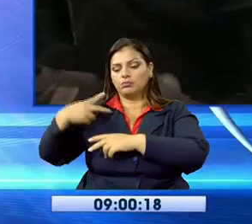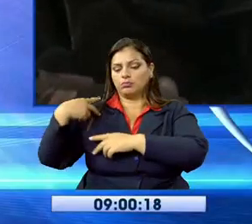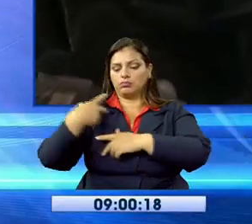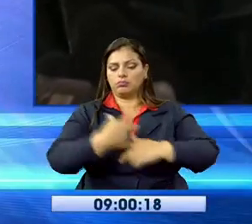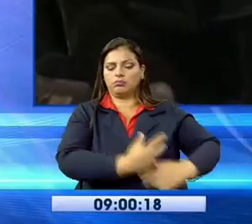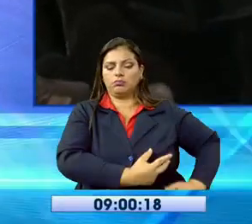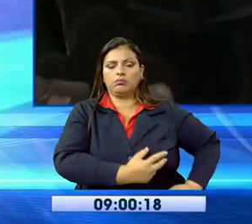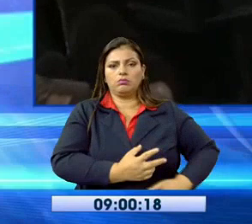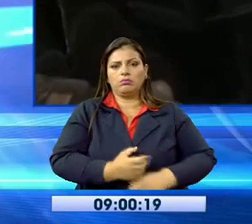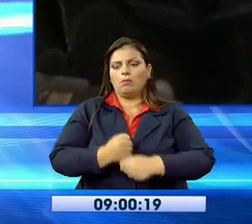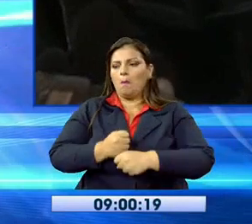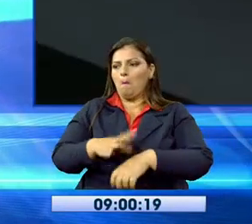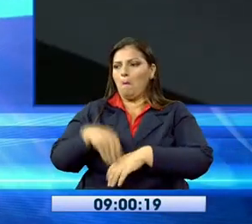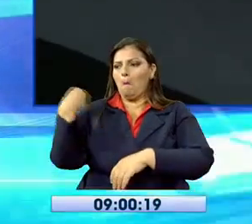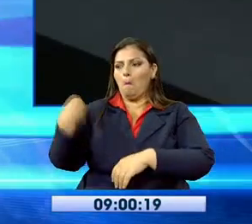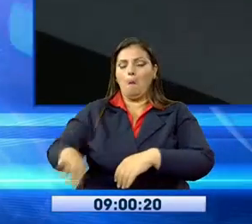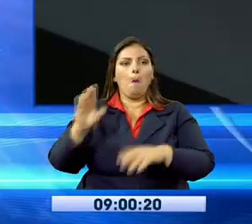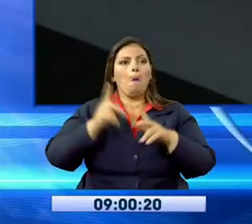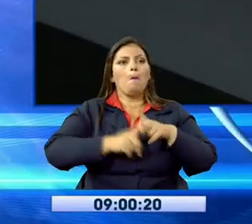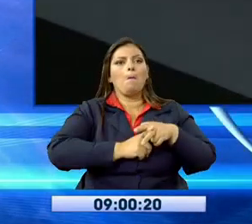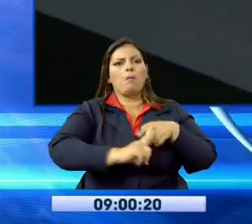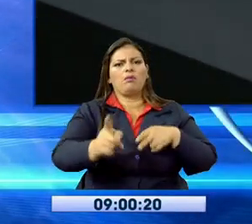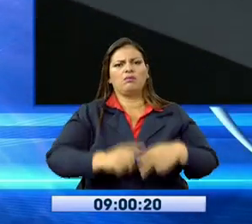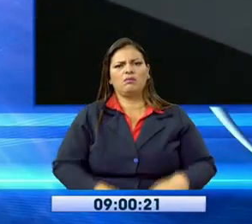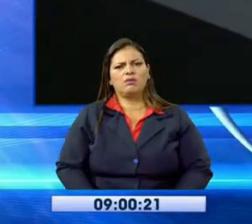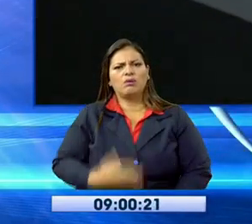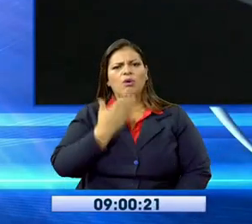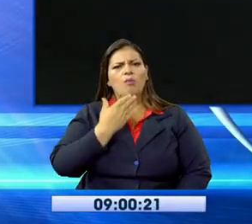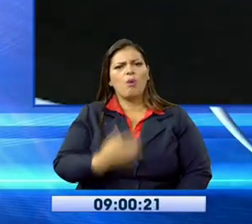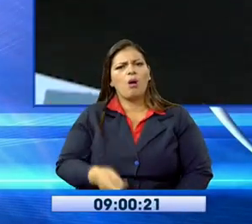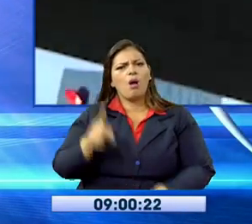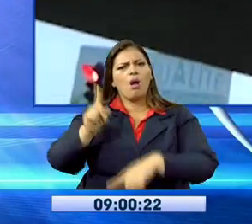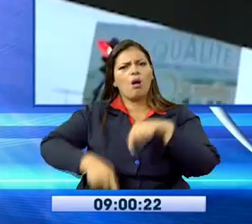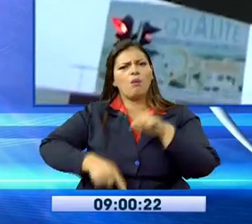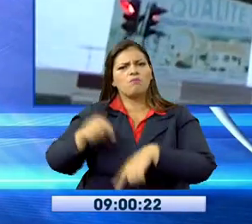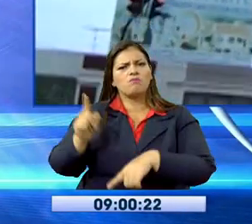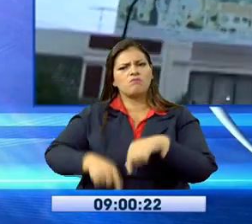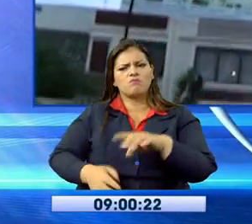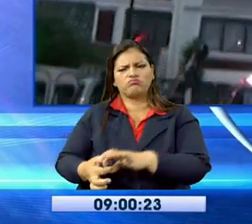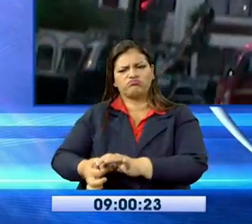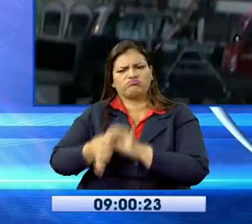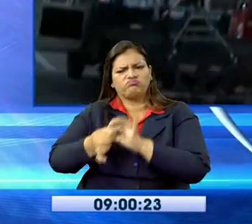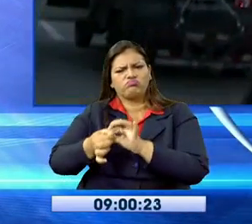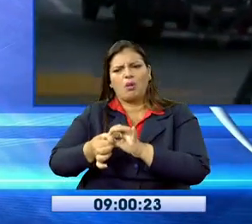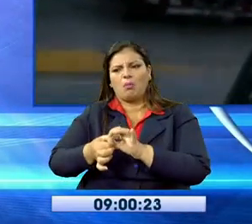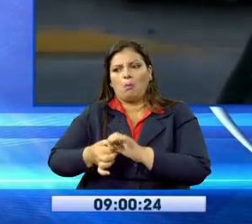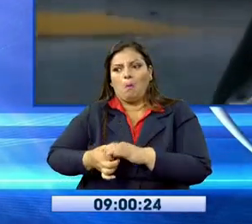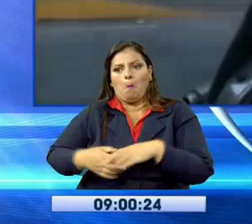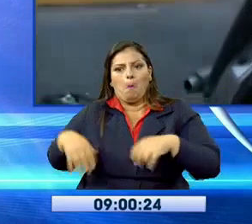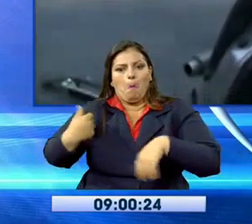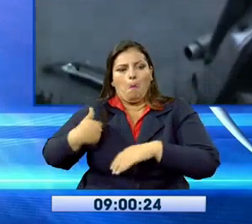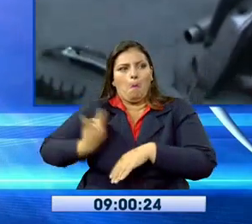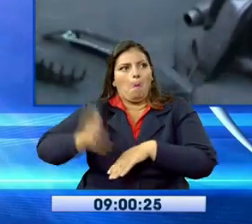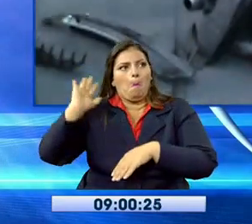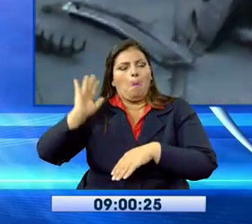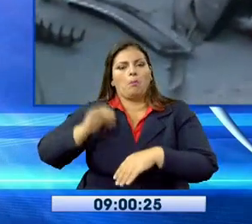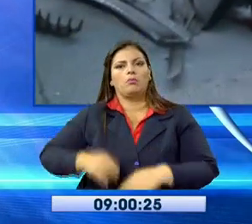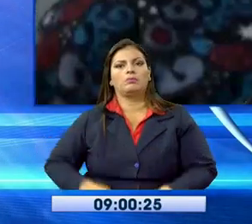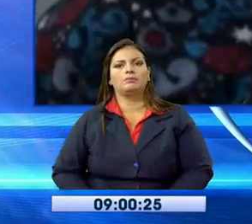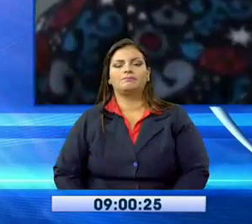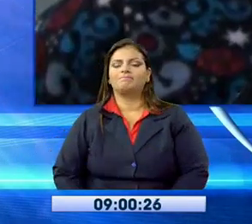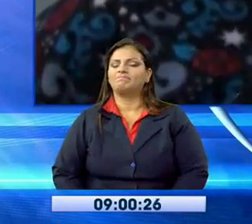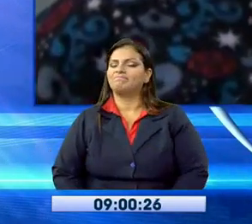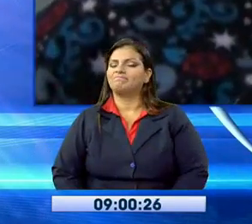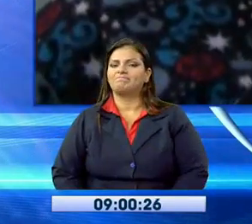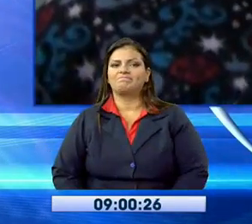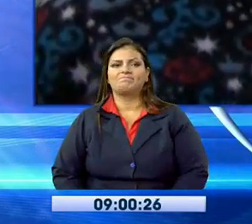a mejor vida, ¿no? Por su deslealtad para con la persona que estaba con él. Un